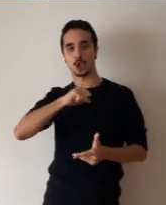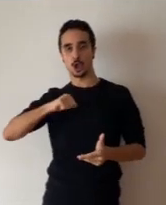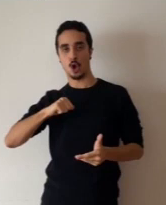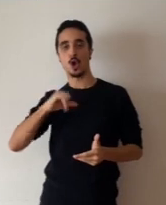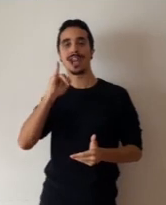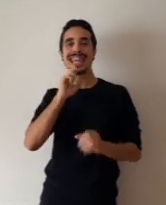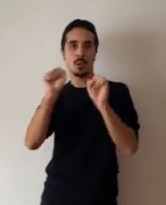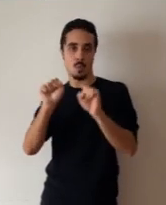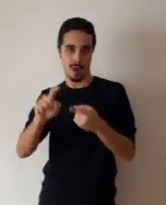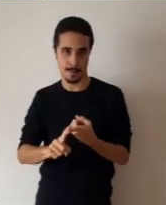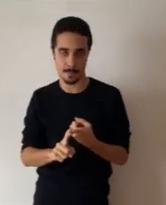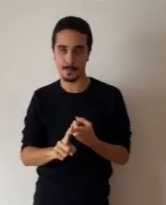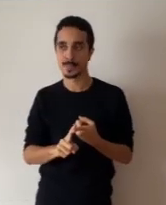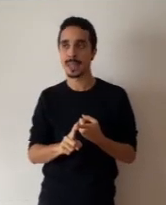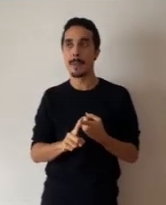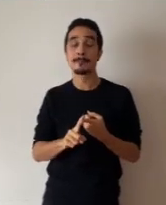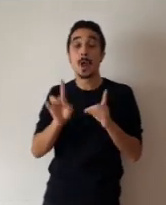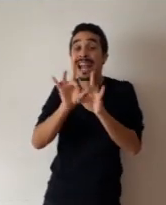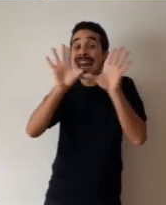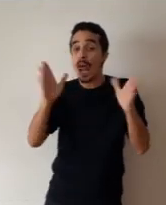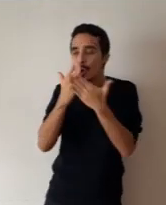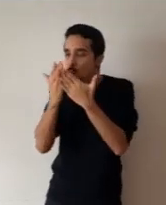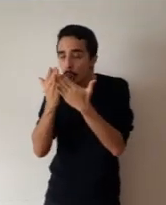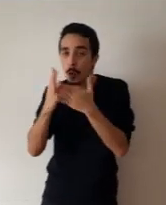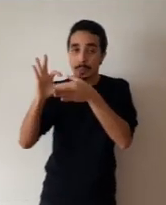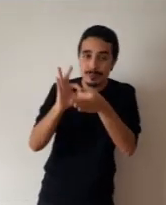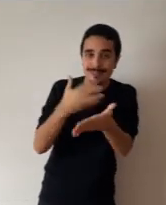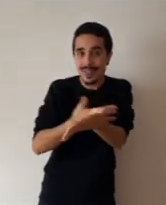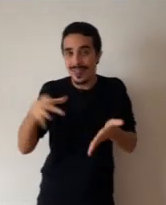autoinmunes, pero en la diabetes no está del todo bien